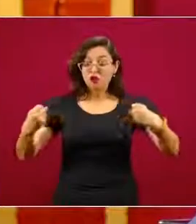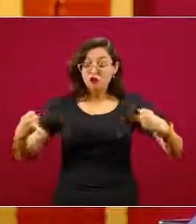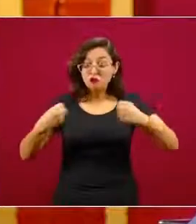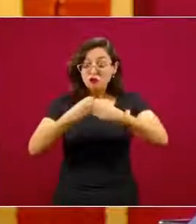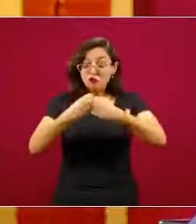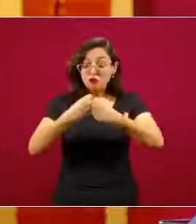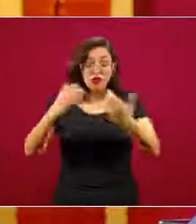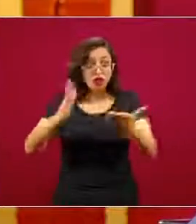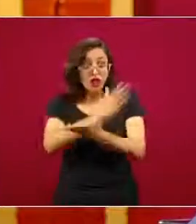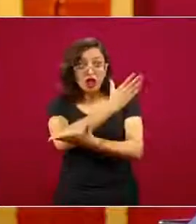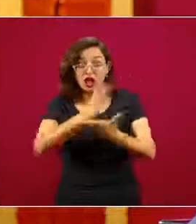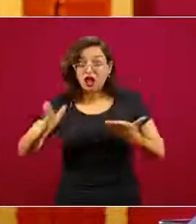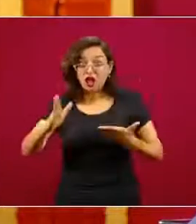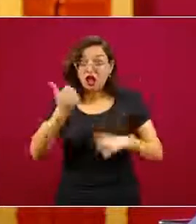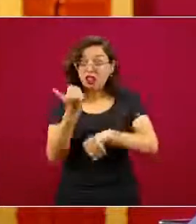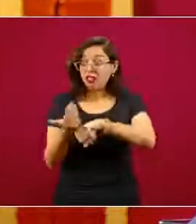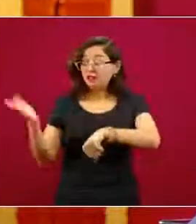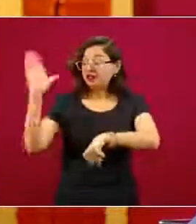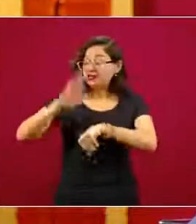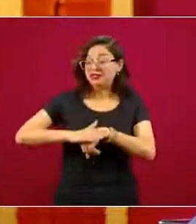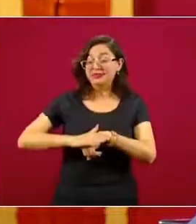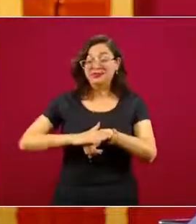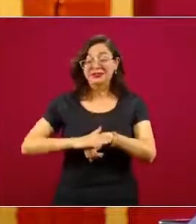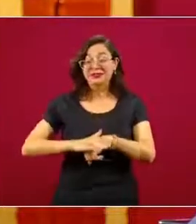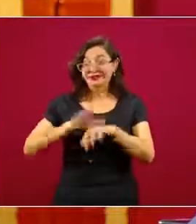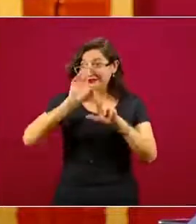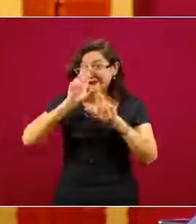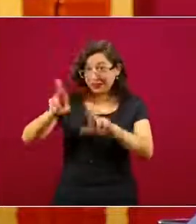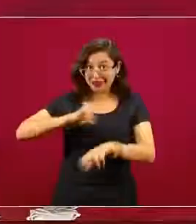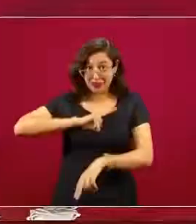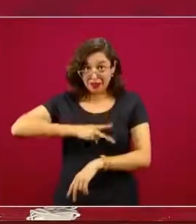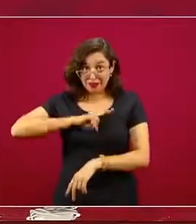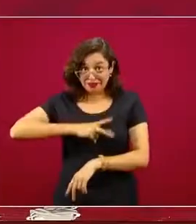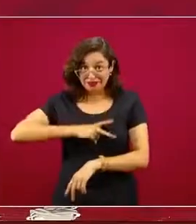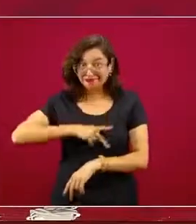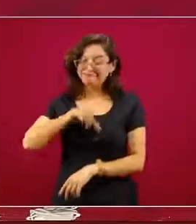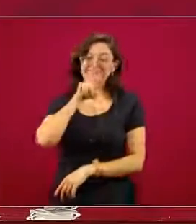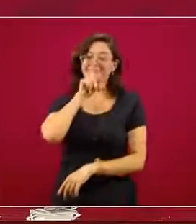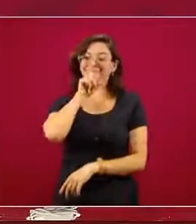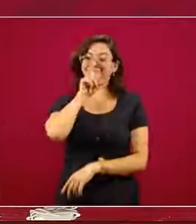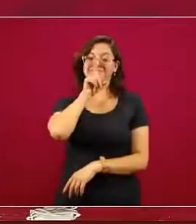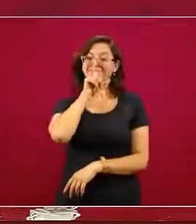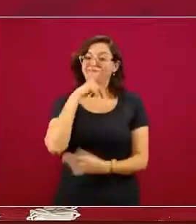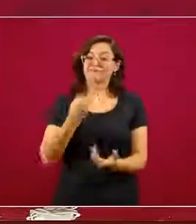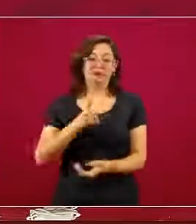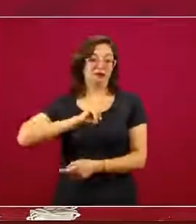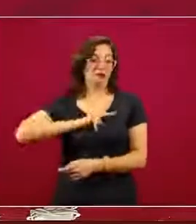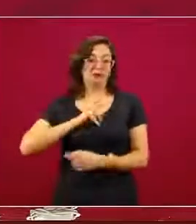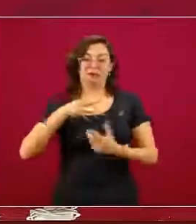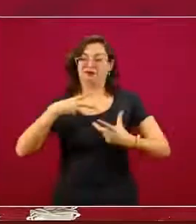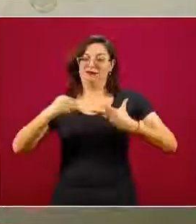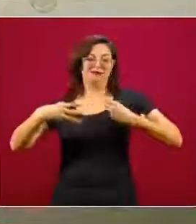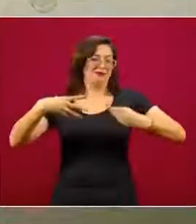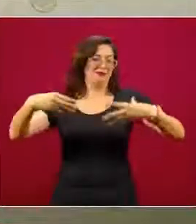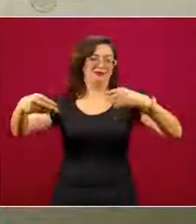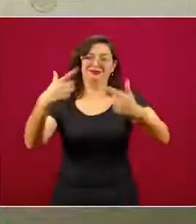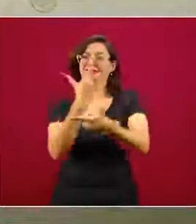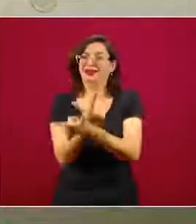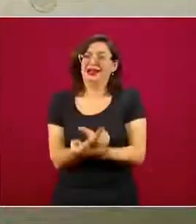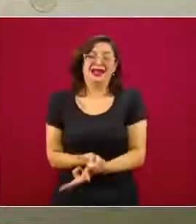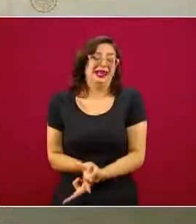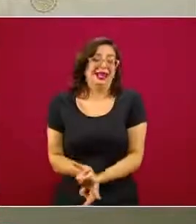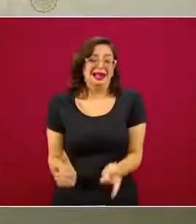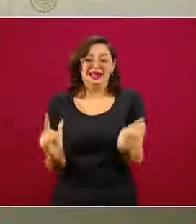límites político-administrativos, no reconocen fronteras. Los virus se pueden propagar de múltiples maneras y en general los agentes